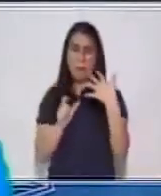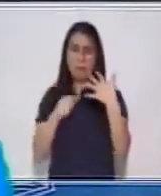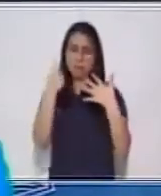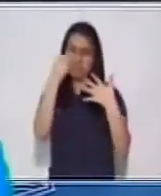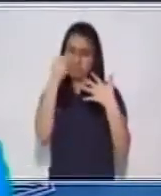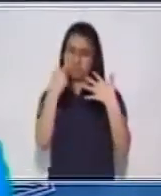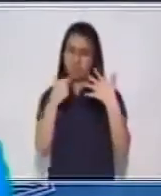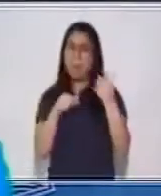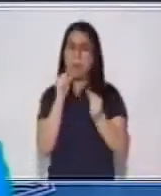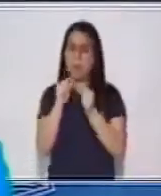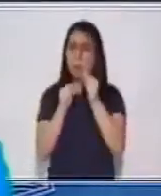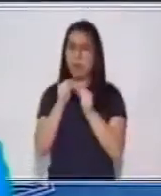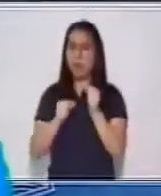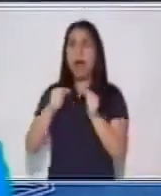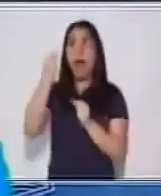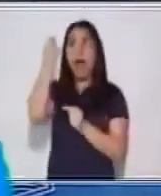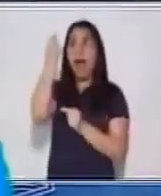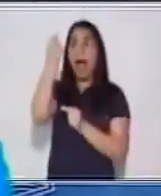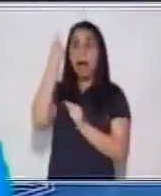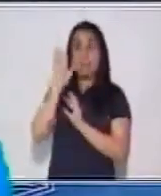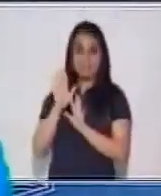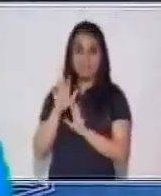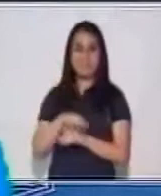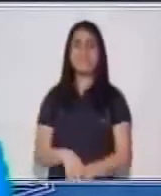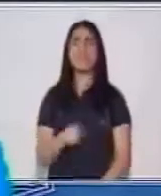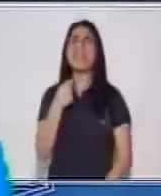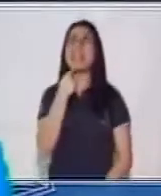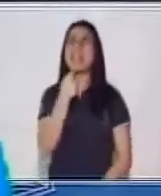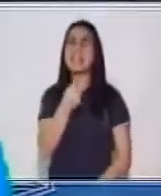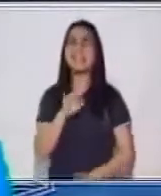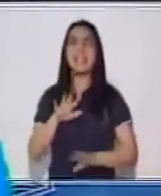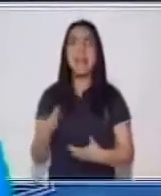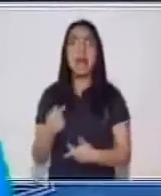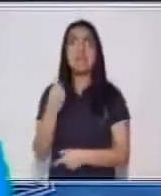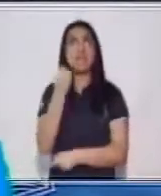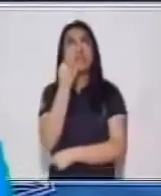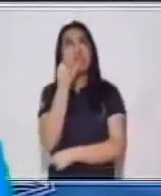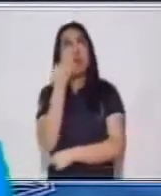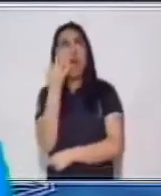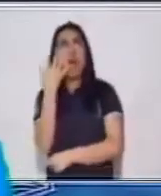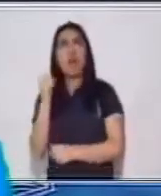Nos dice, vamos a calcular la altura de esta ceiba,